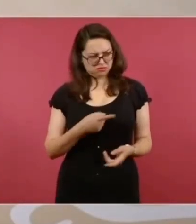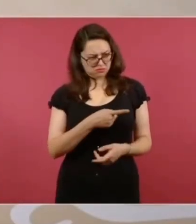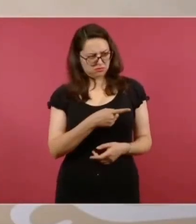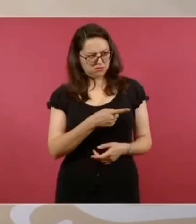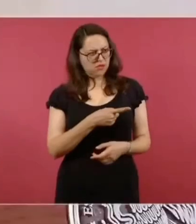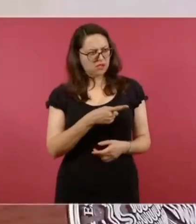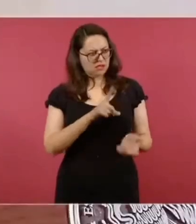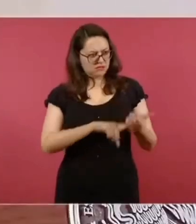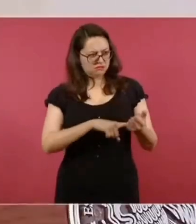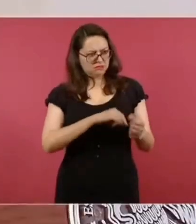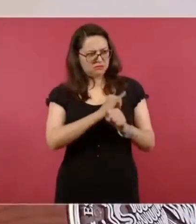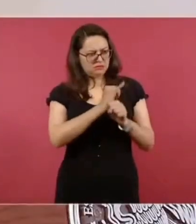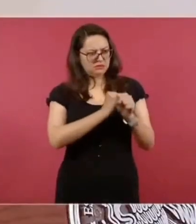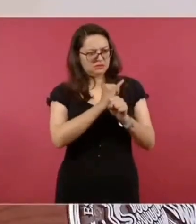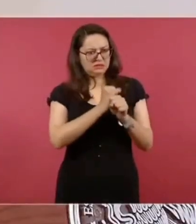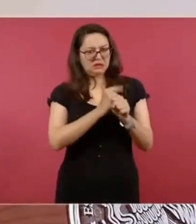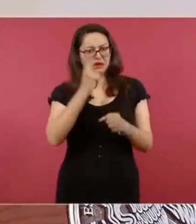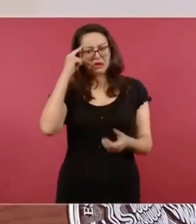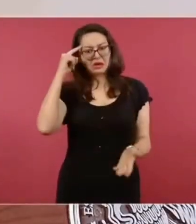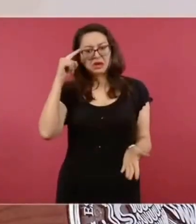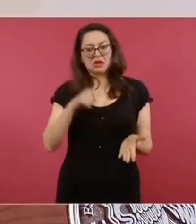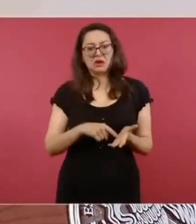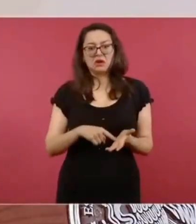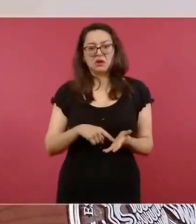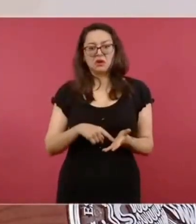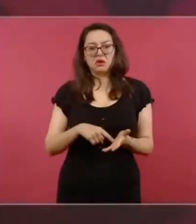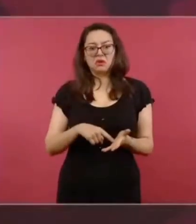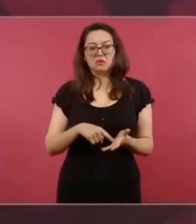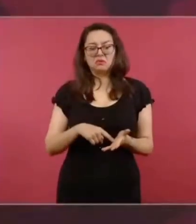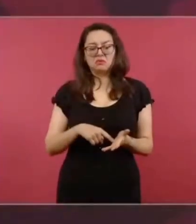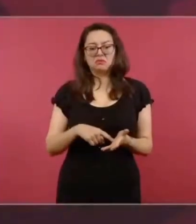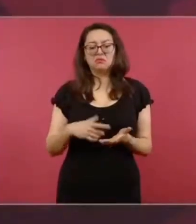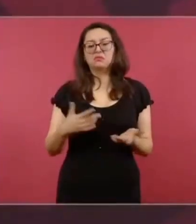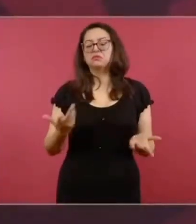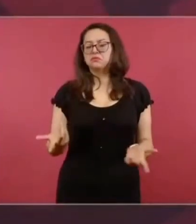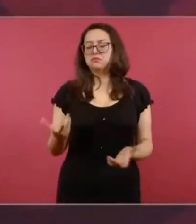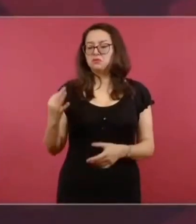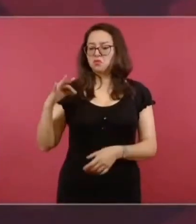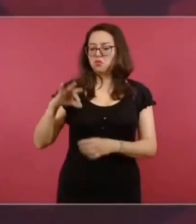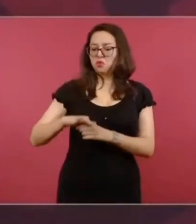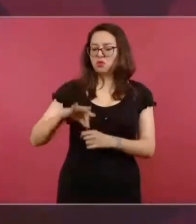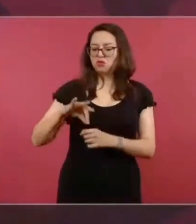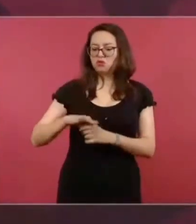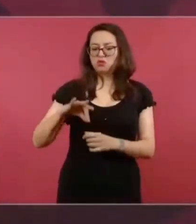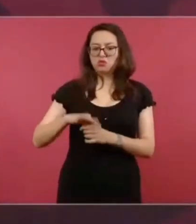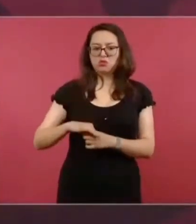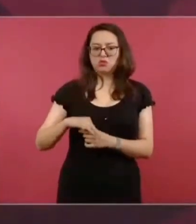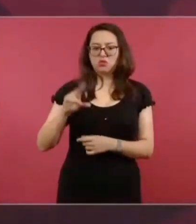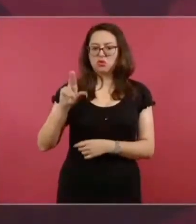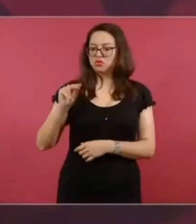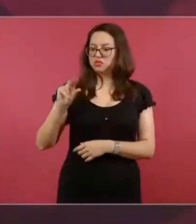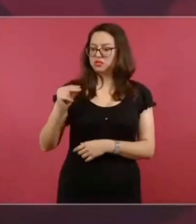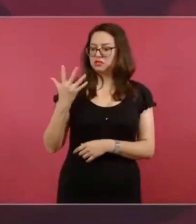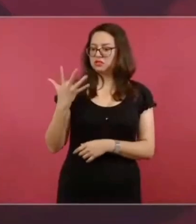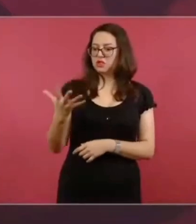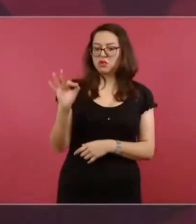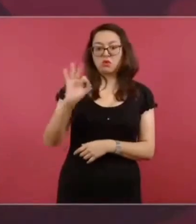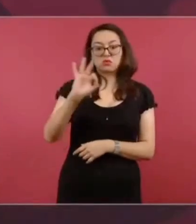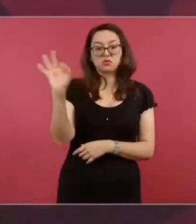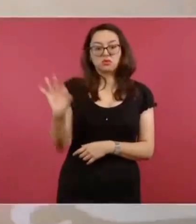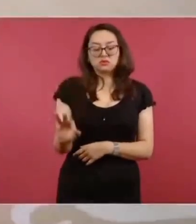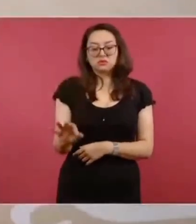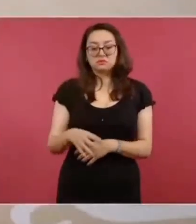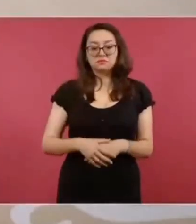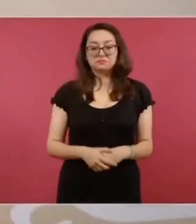podemos confirmar, como 85, 90% de los votos. Y así era.